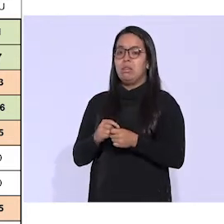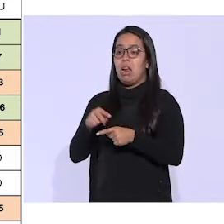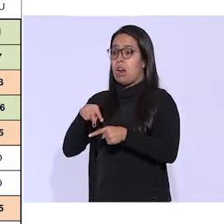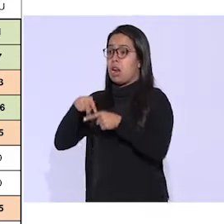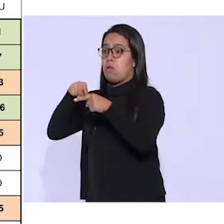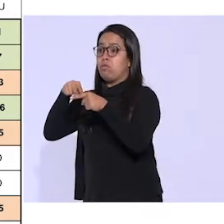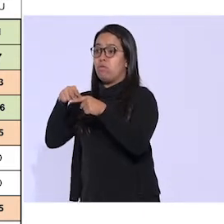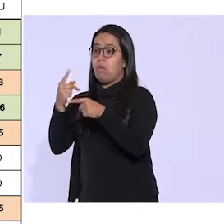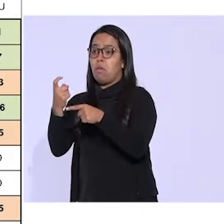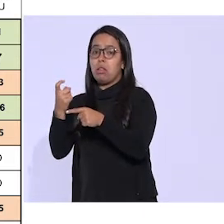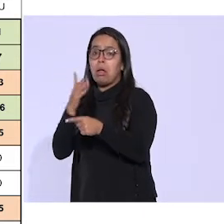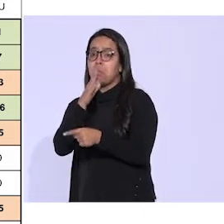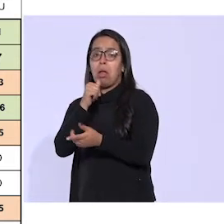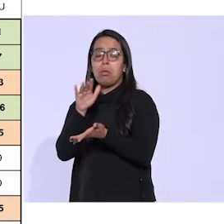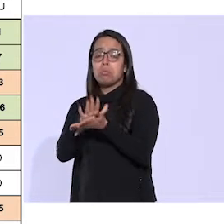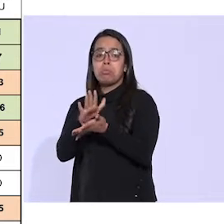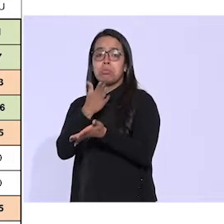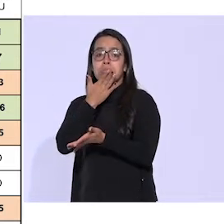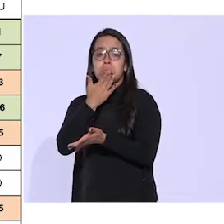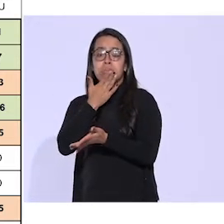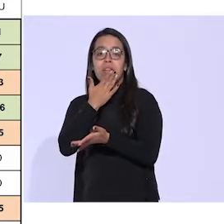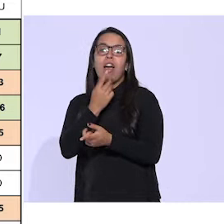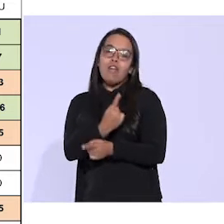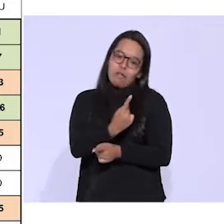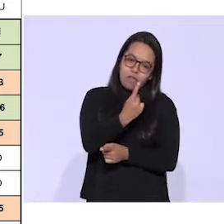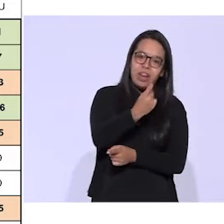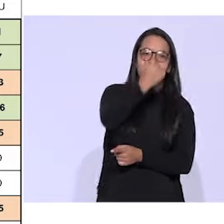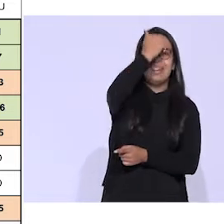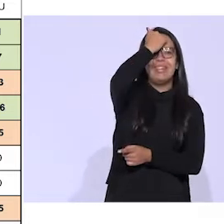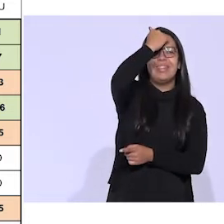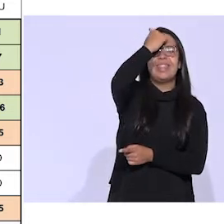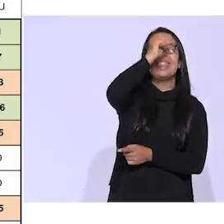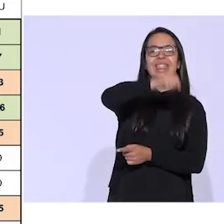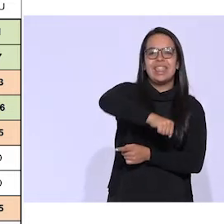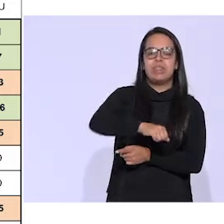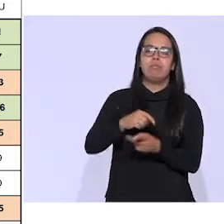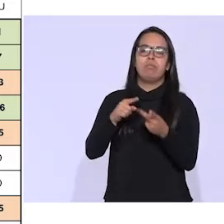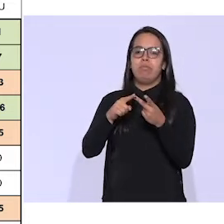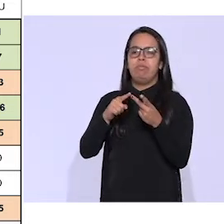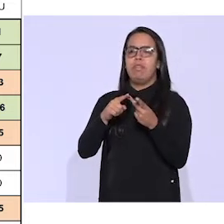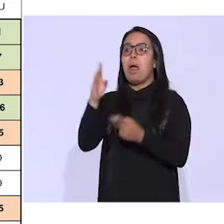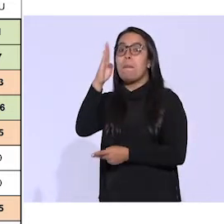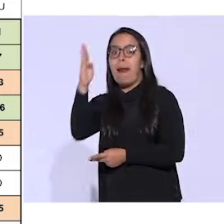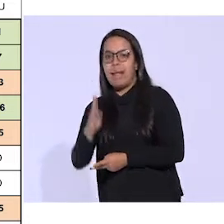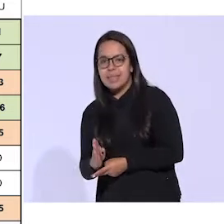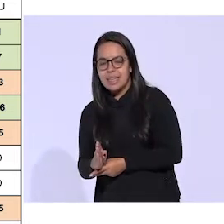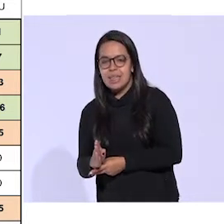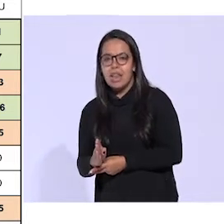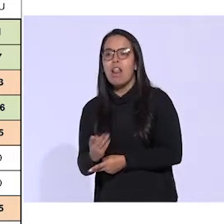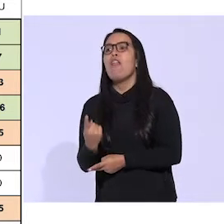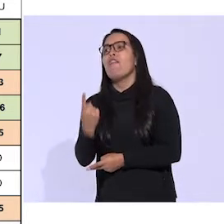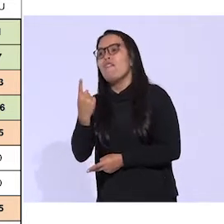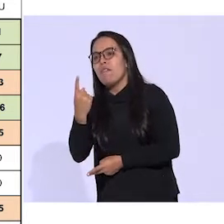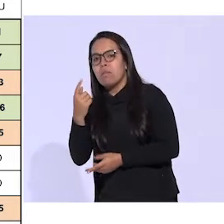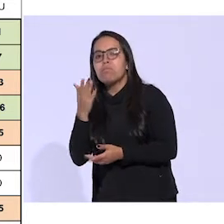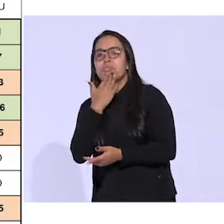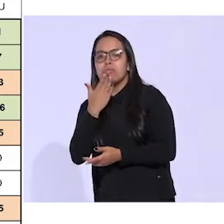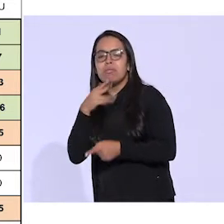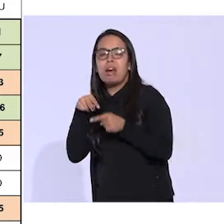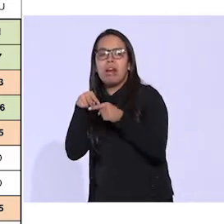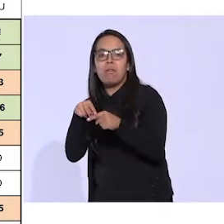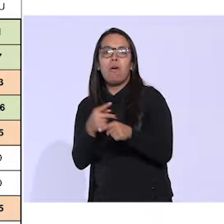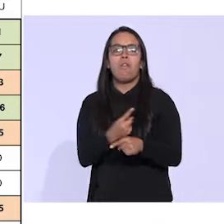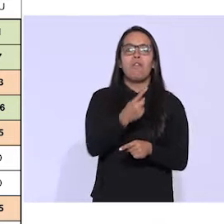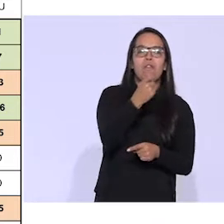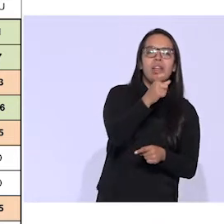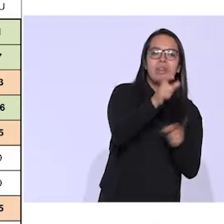es falta de profesorado. En Brasil, al revés. Y si seguimos avanzando, excepto el caso de la